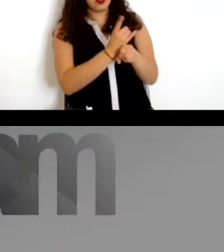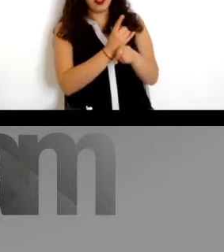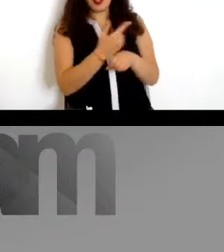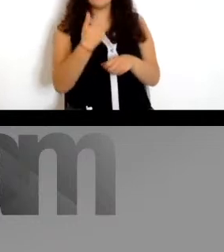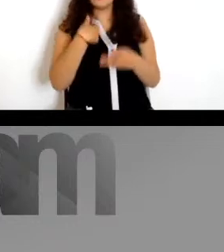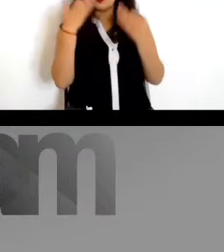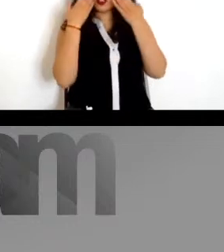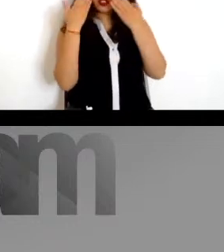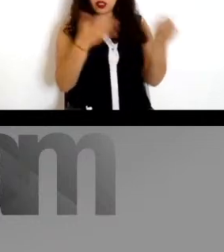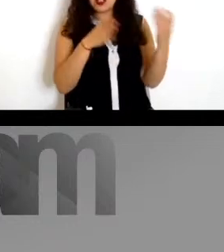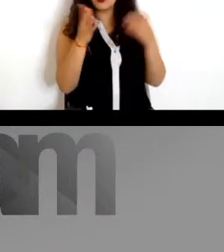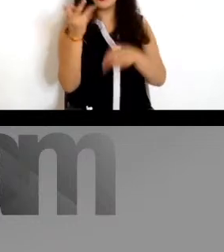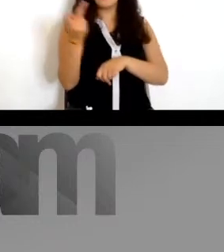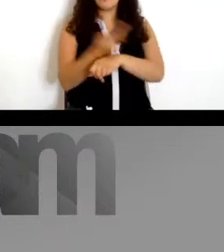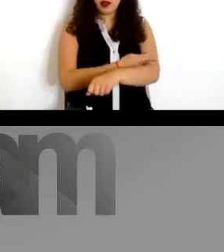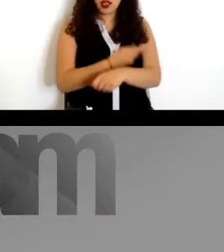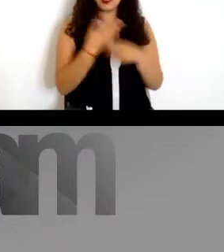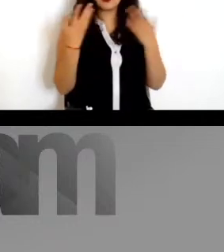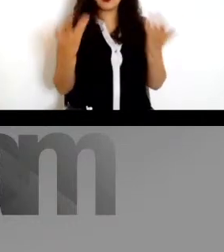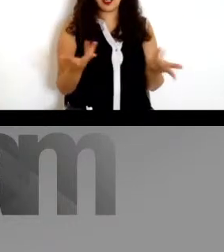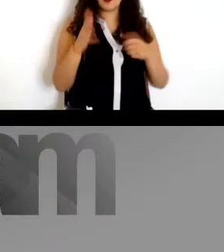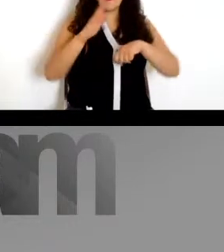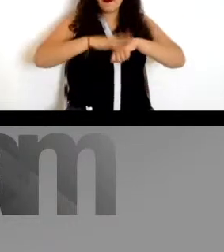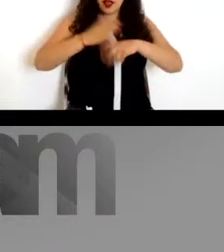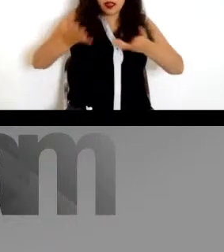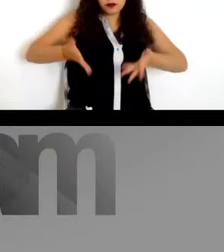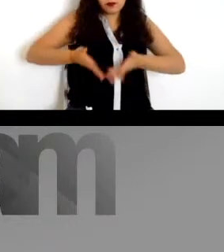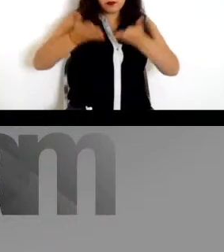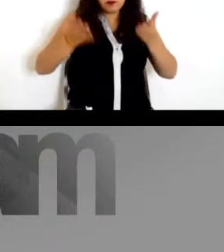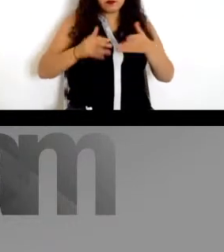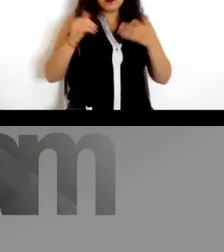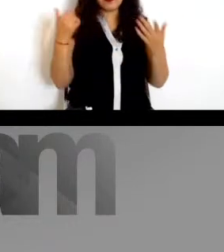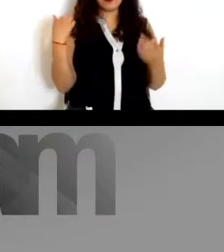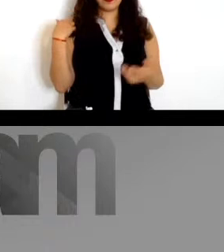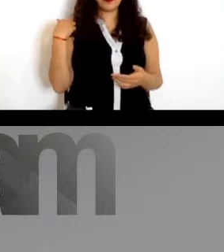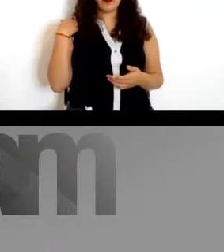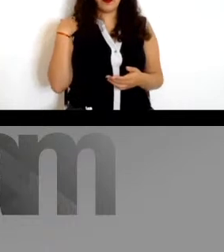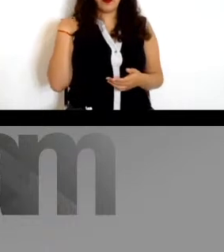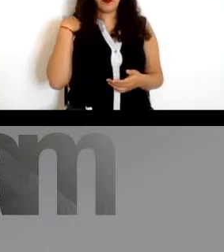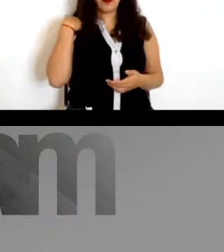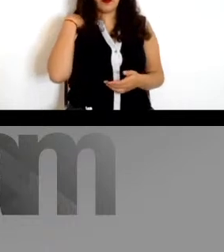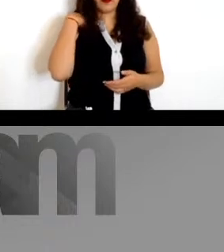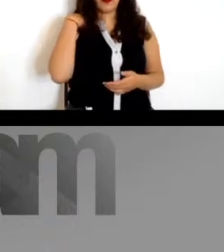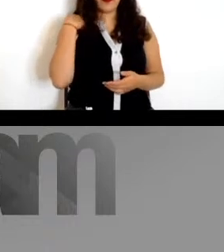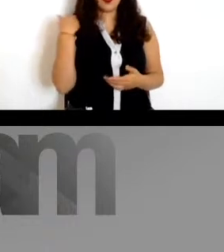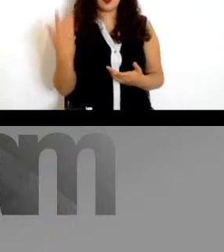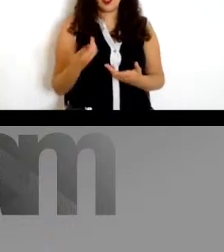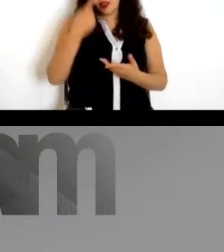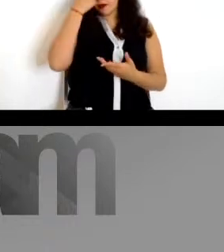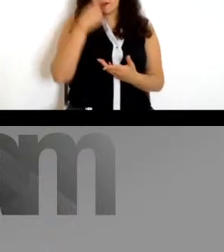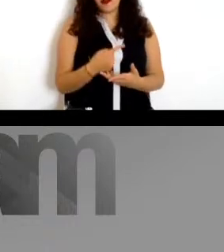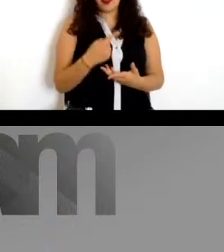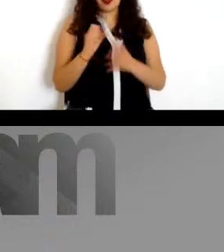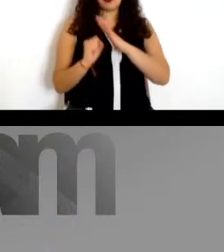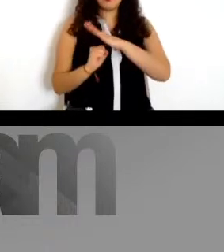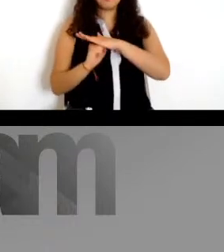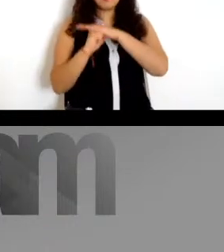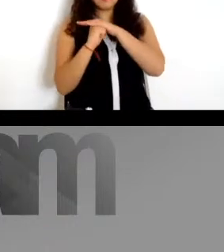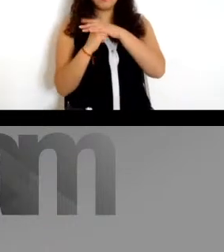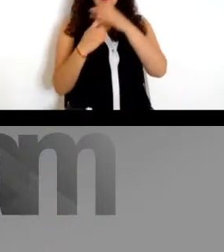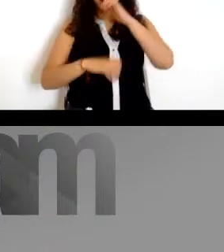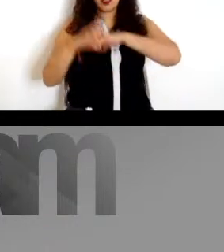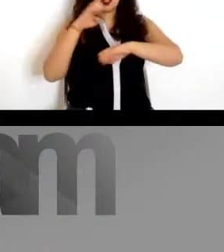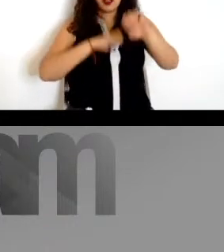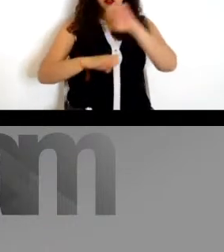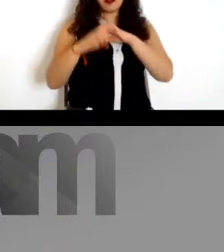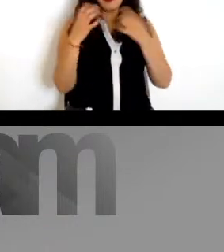más incentivos fiscales, que hay otro tipo de cuestiones a nivel de responsabilidad social, de sostenibilidad de las empresas, que